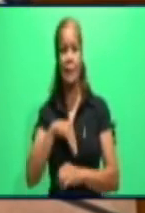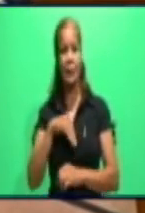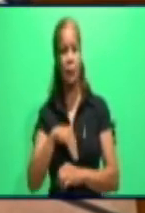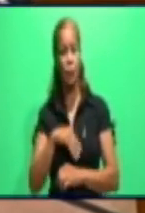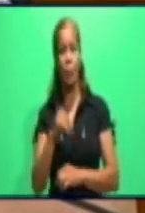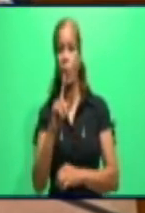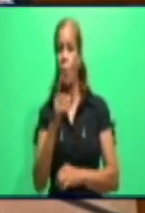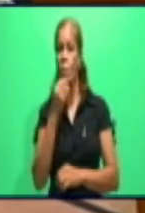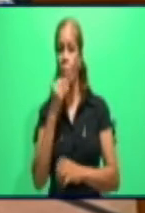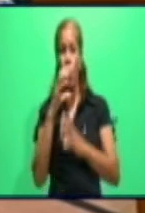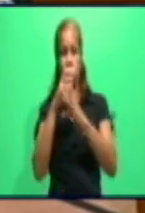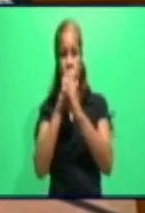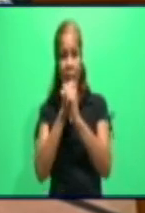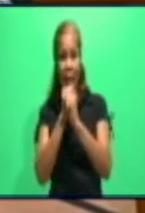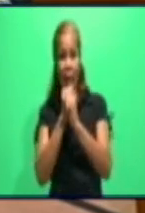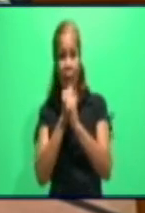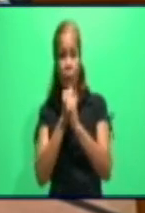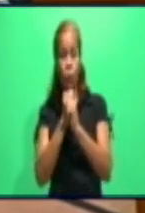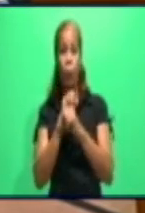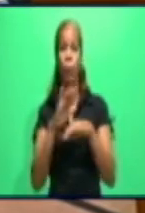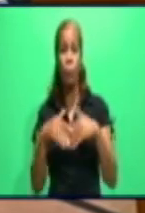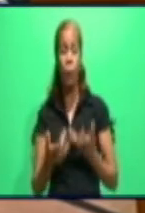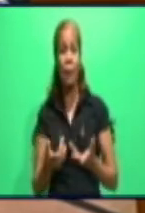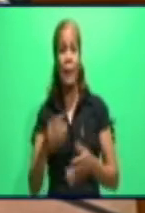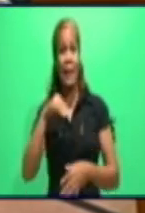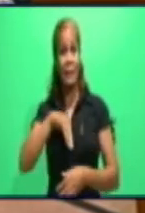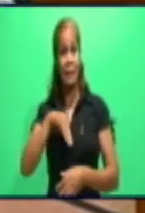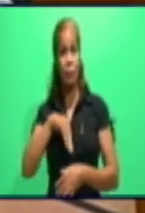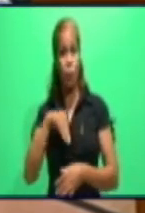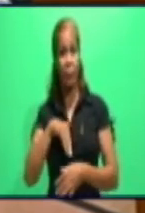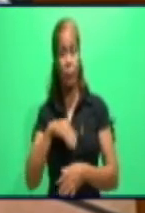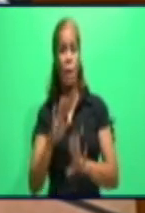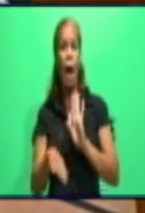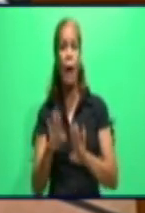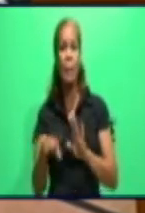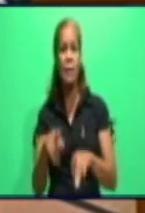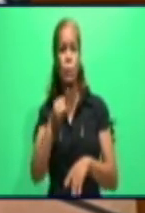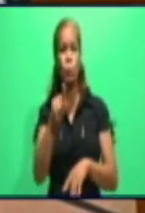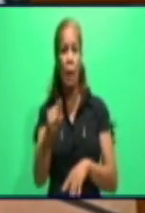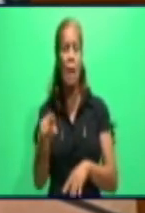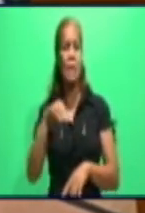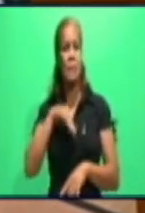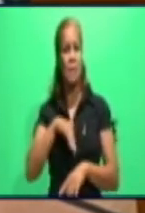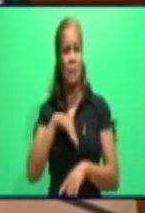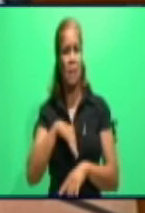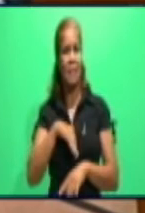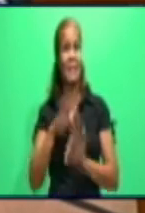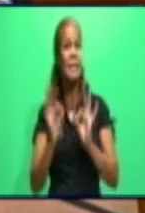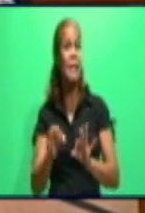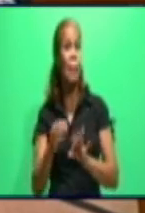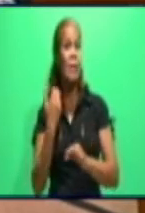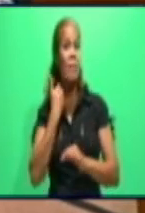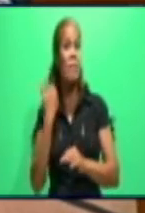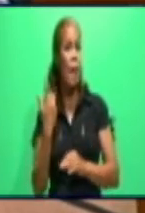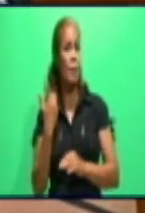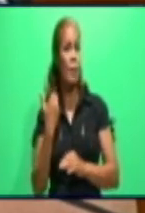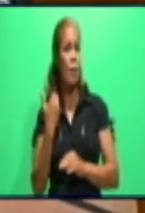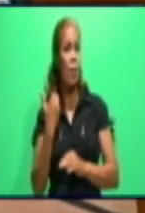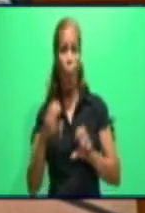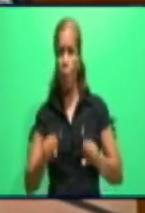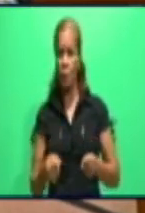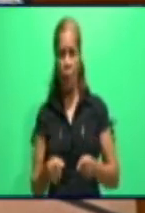nada miren la sintomatología es muy florida no necesariamente siempre hay fiebre hay otros